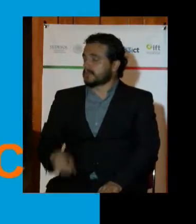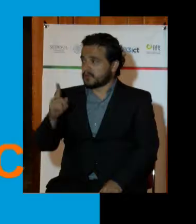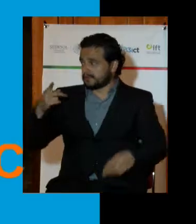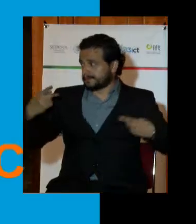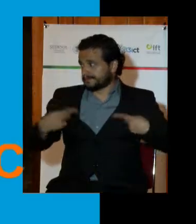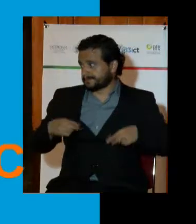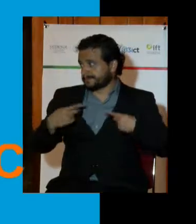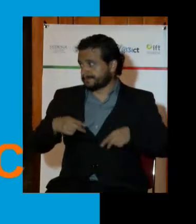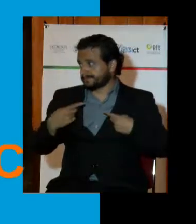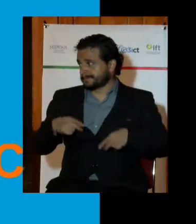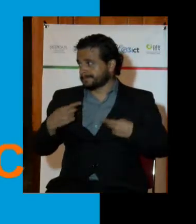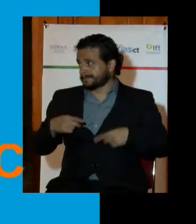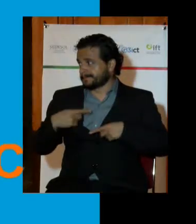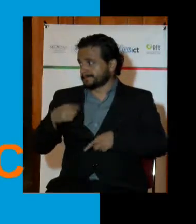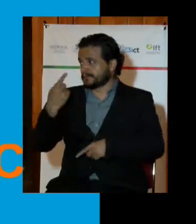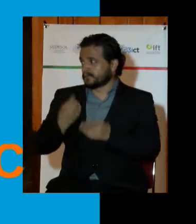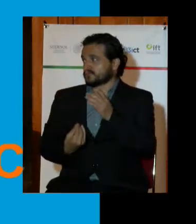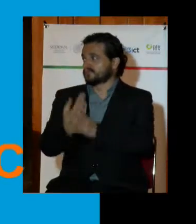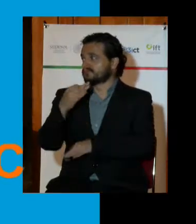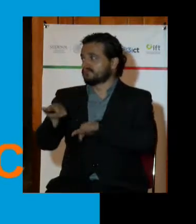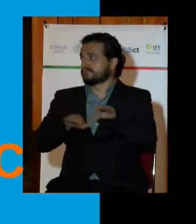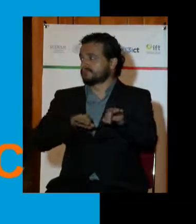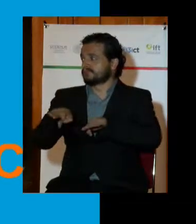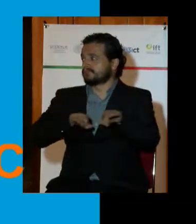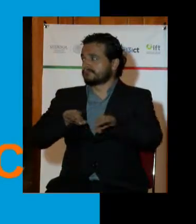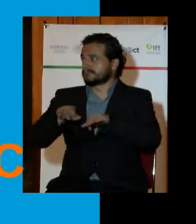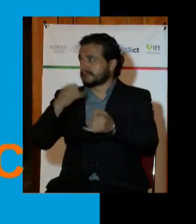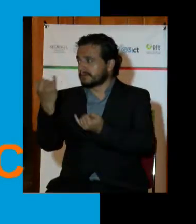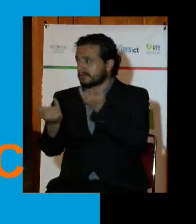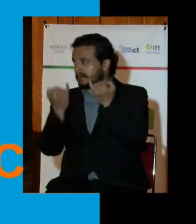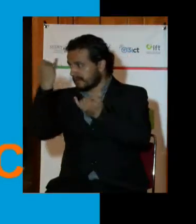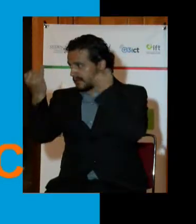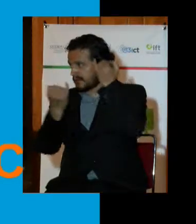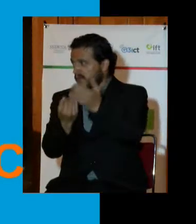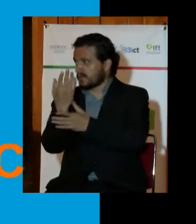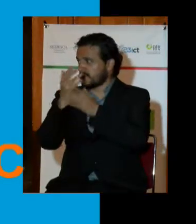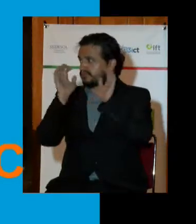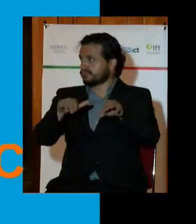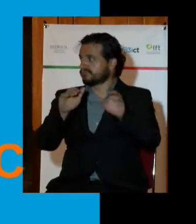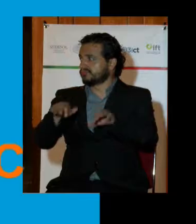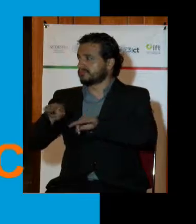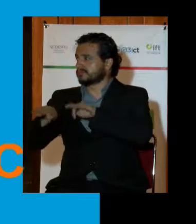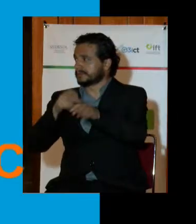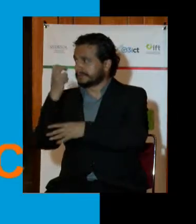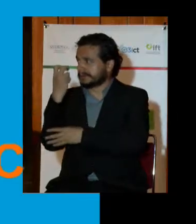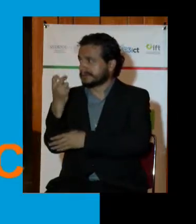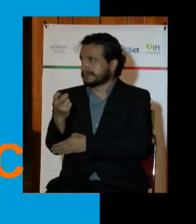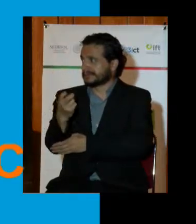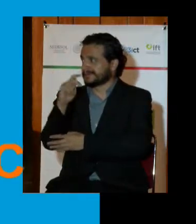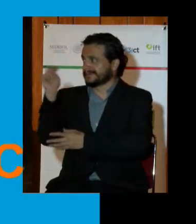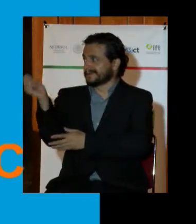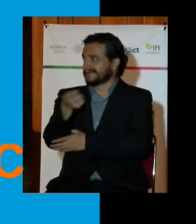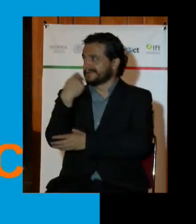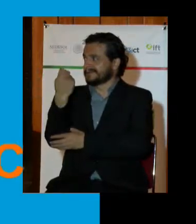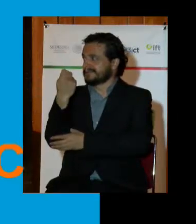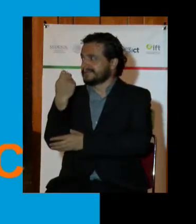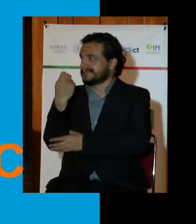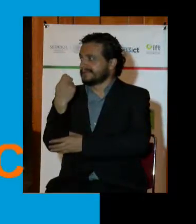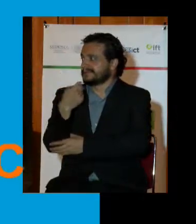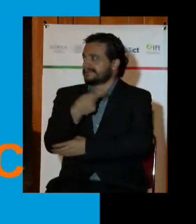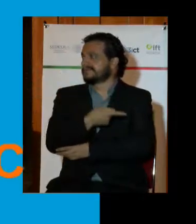Algunas personas que viven en la pobreza se puede crear un trabajo a través del Internet. Este es un efecto que se puede hacer a